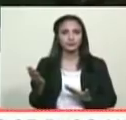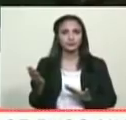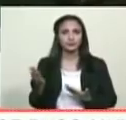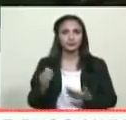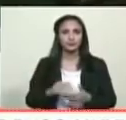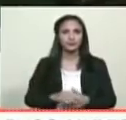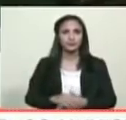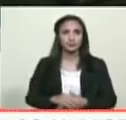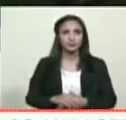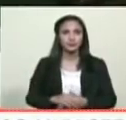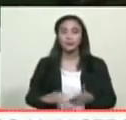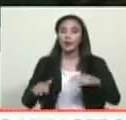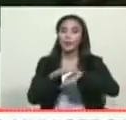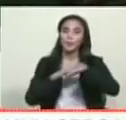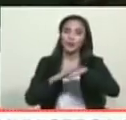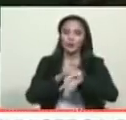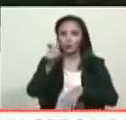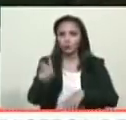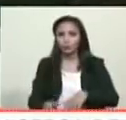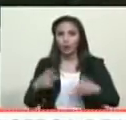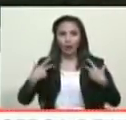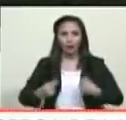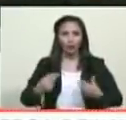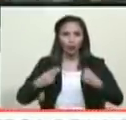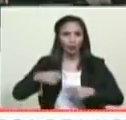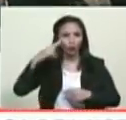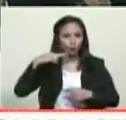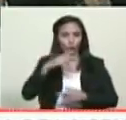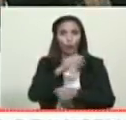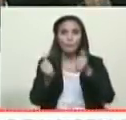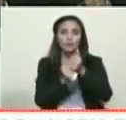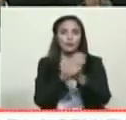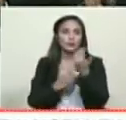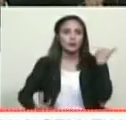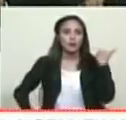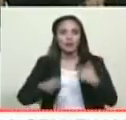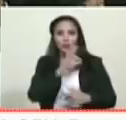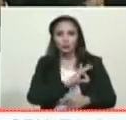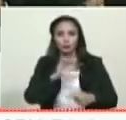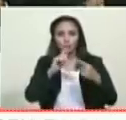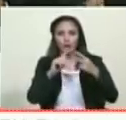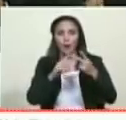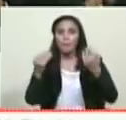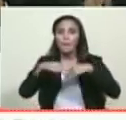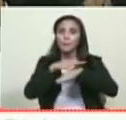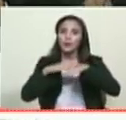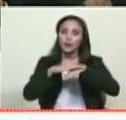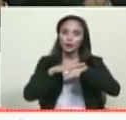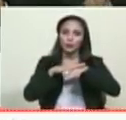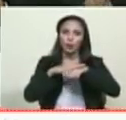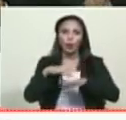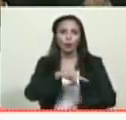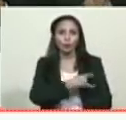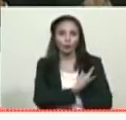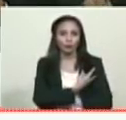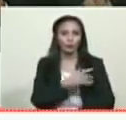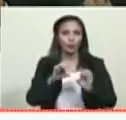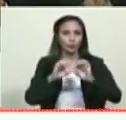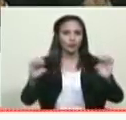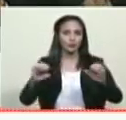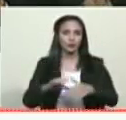Ministro Aristóbulo Istúriz, vicepresidente del Área Social. Ministro Utber Roa, ministro de Educación